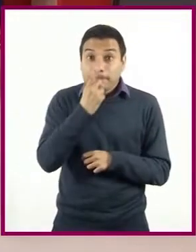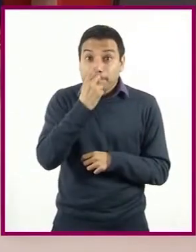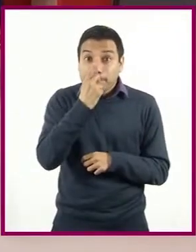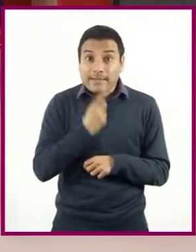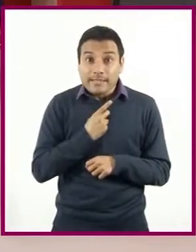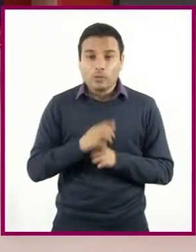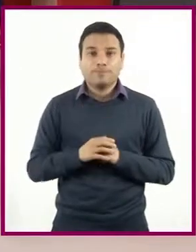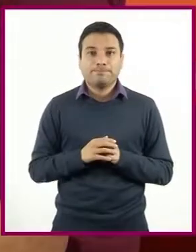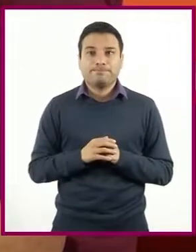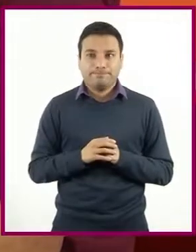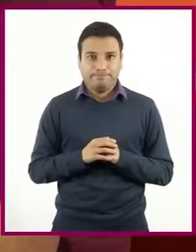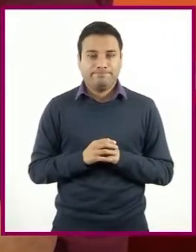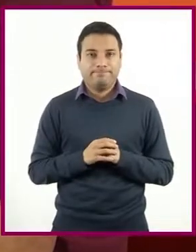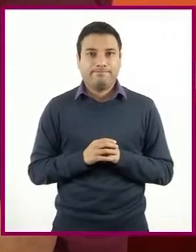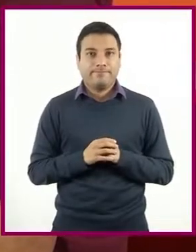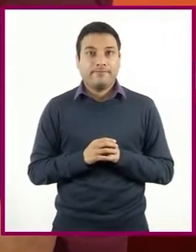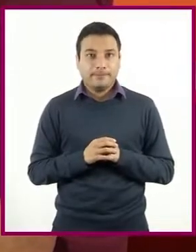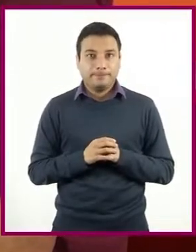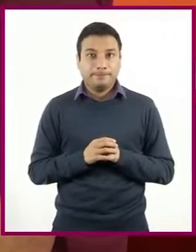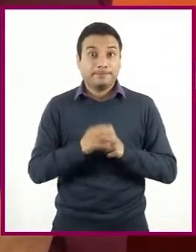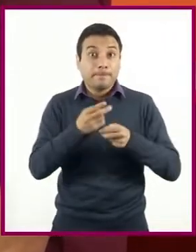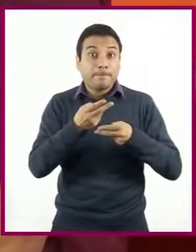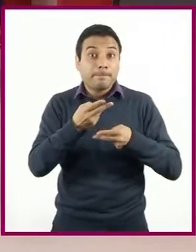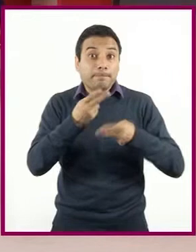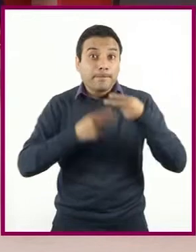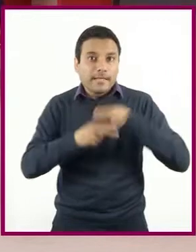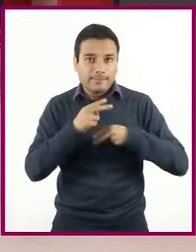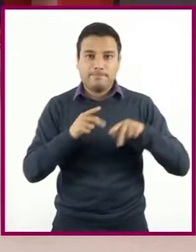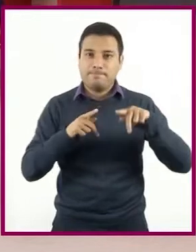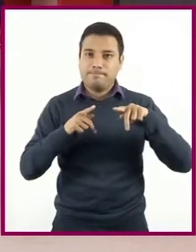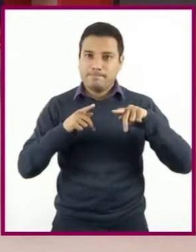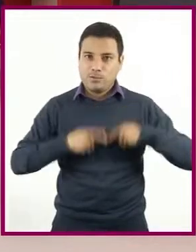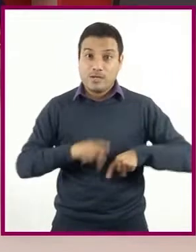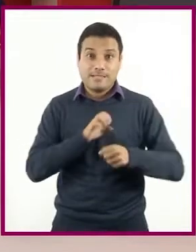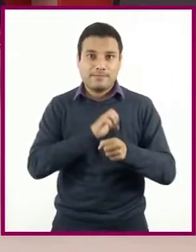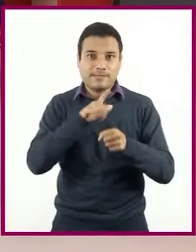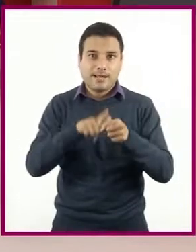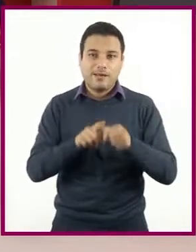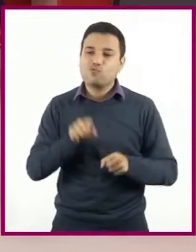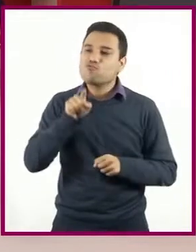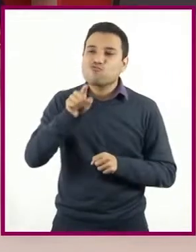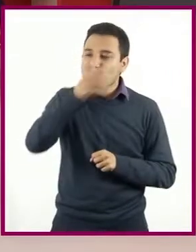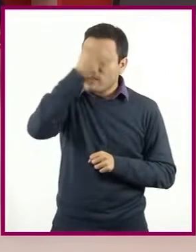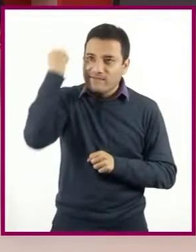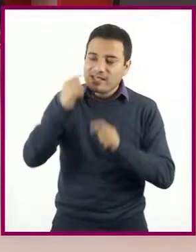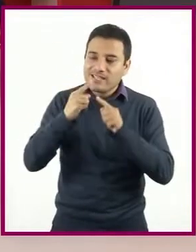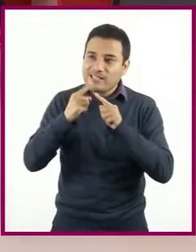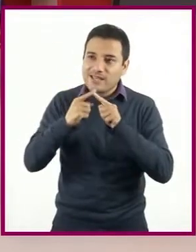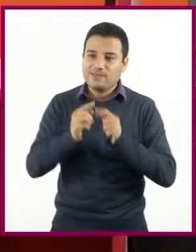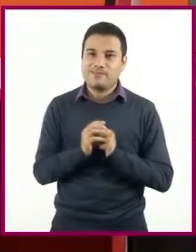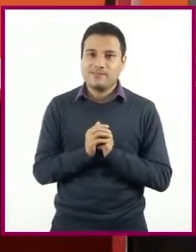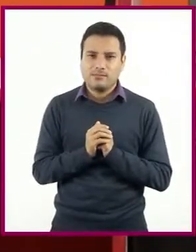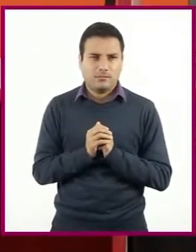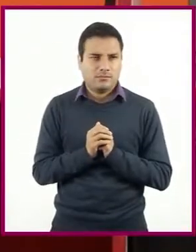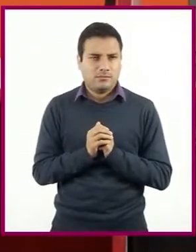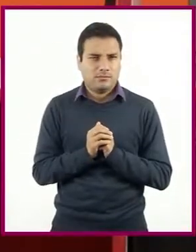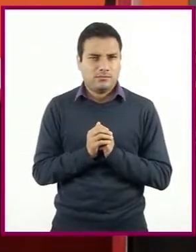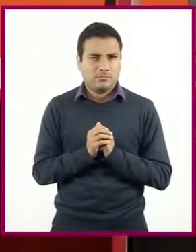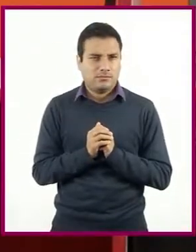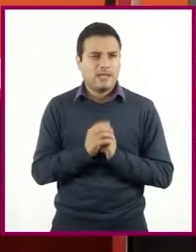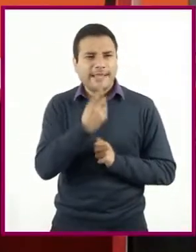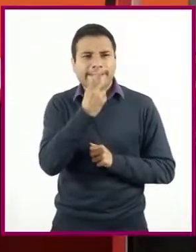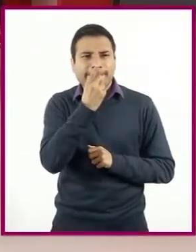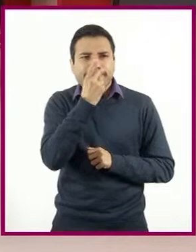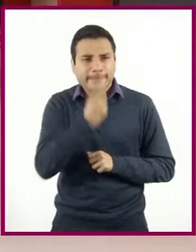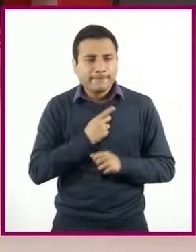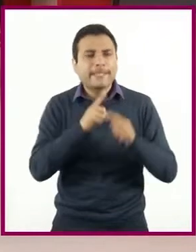al set de algunos invitados especiales. Y no te imaginas ni siquiera quiénes son. A ver, dame